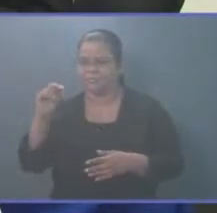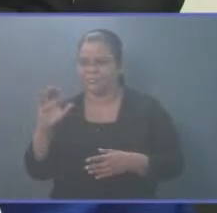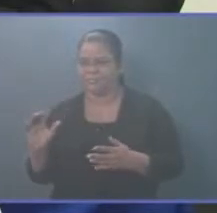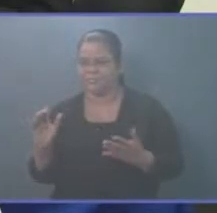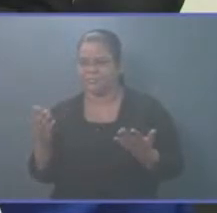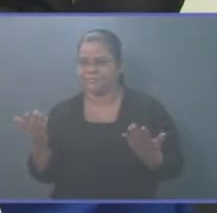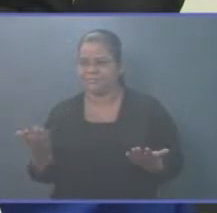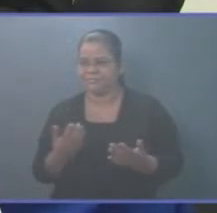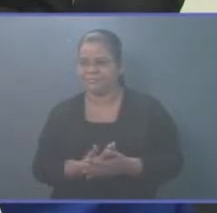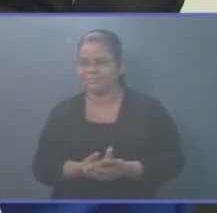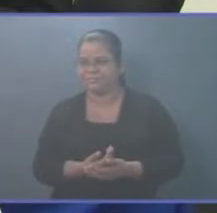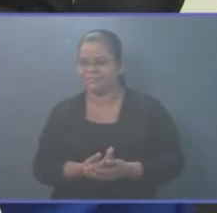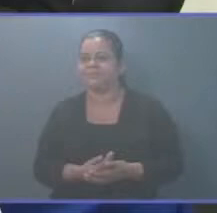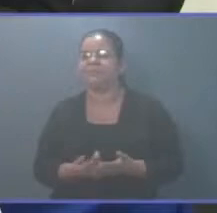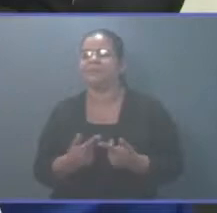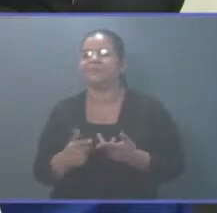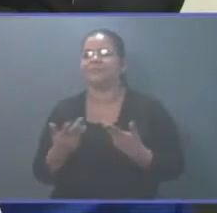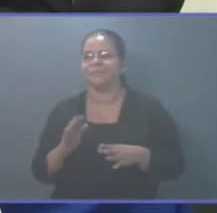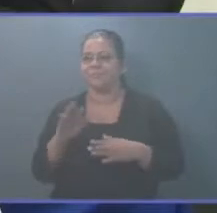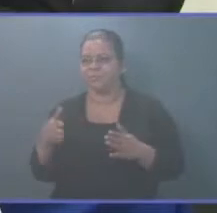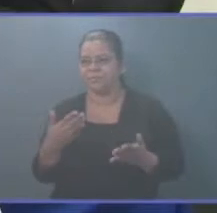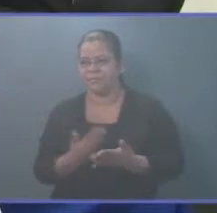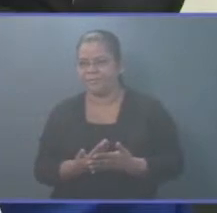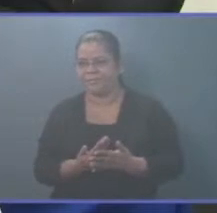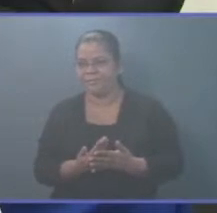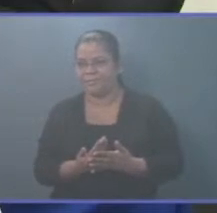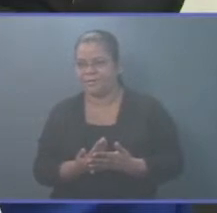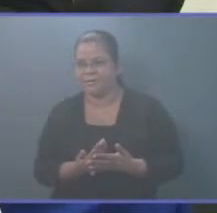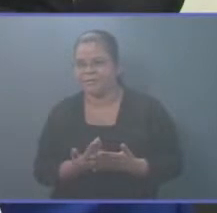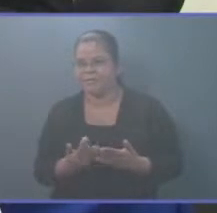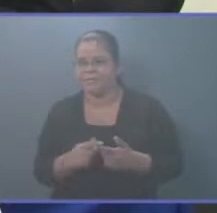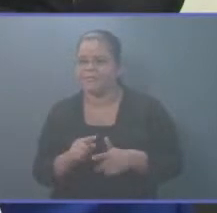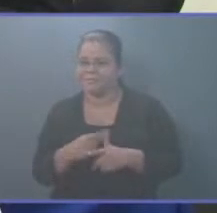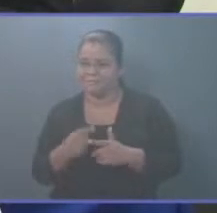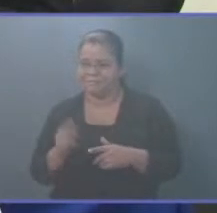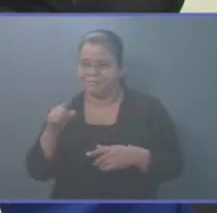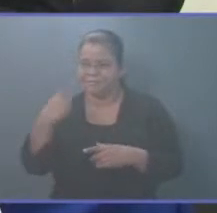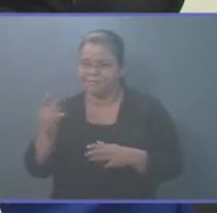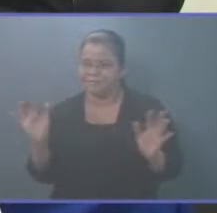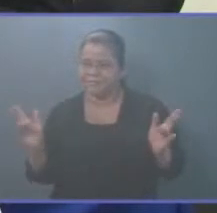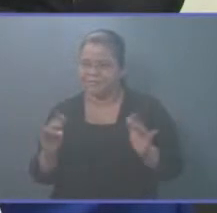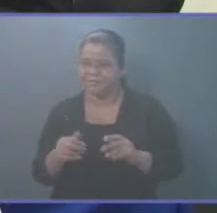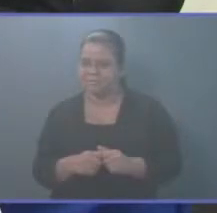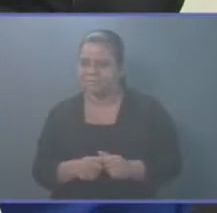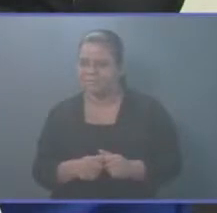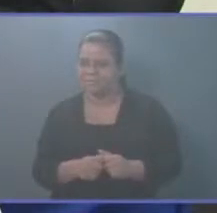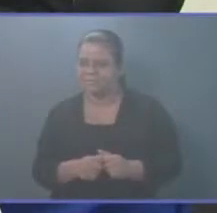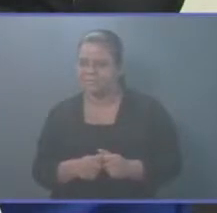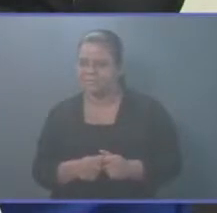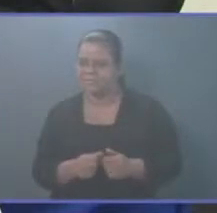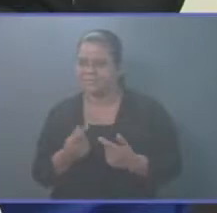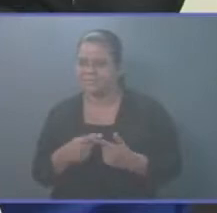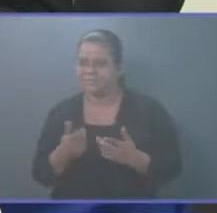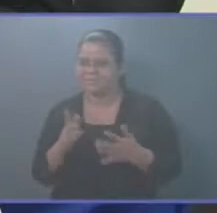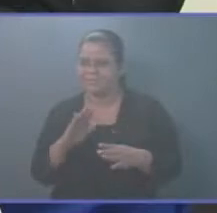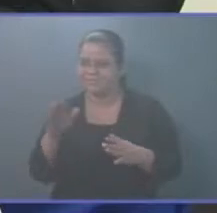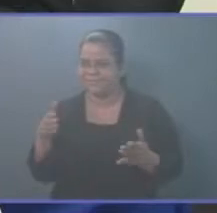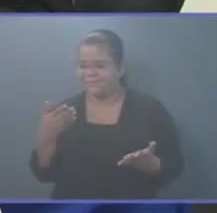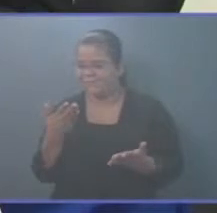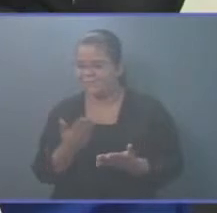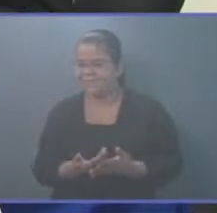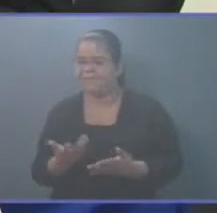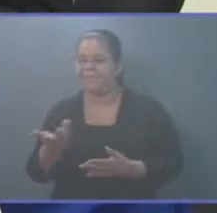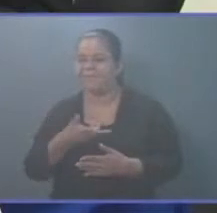decidió retomar la temática objeto de estudio en una próxima sesión de trabajo. Y finalmente, acuerdo 2. Respecto